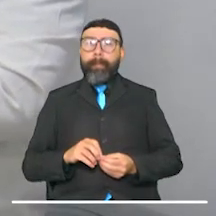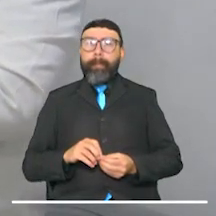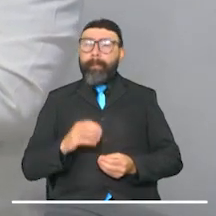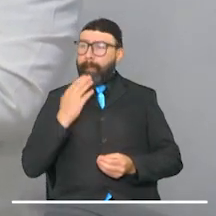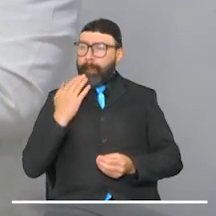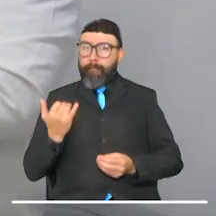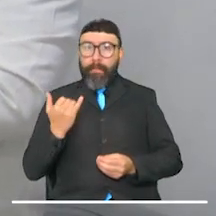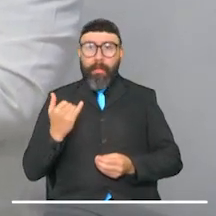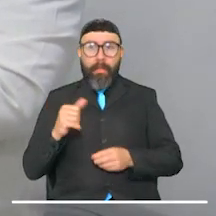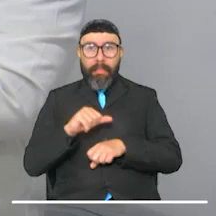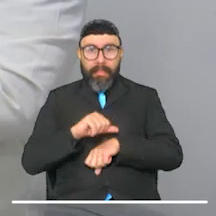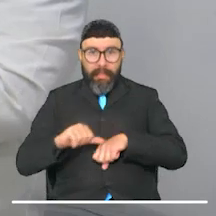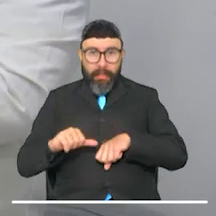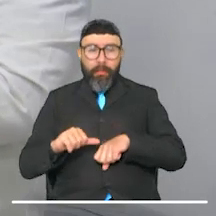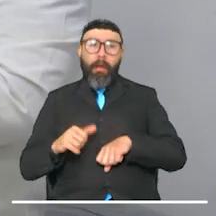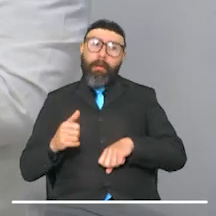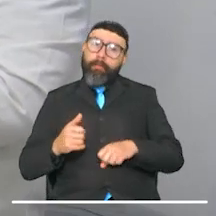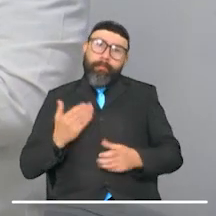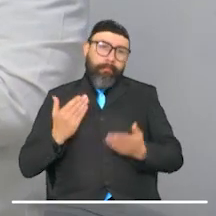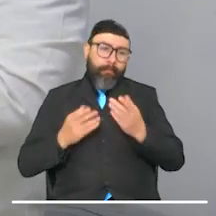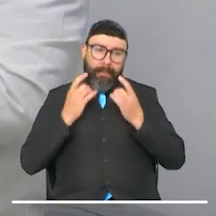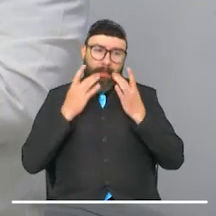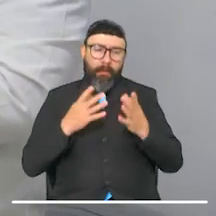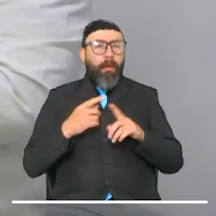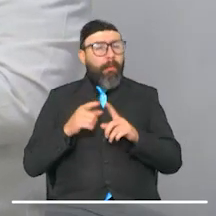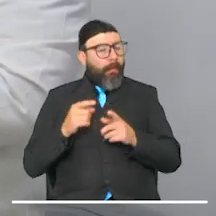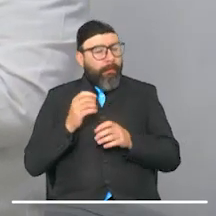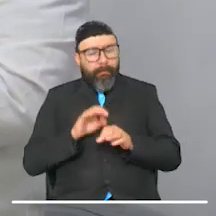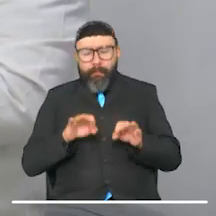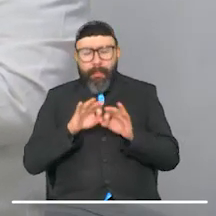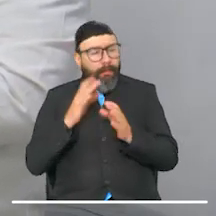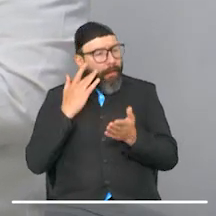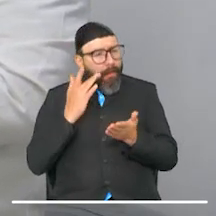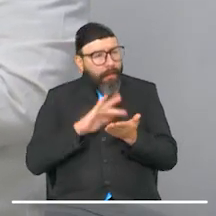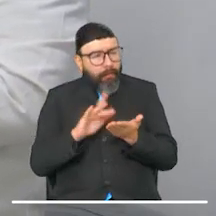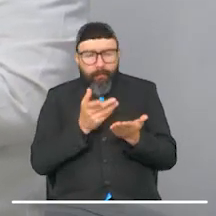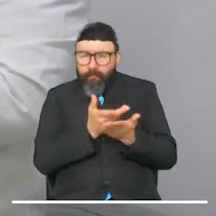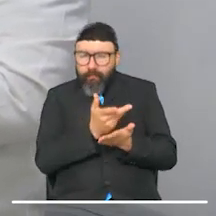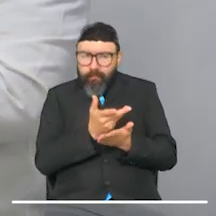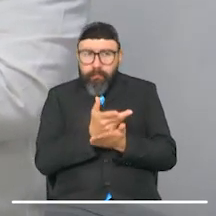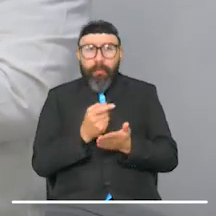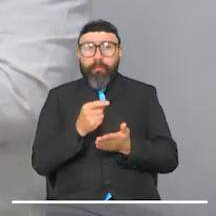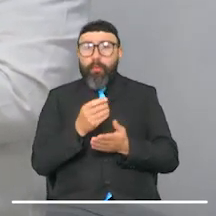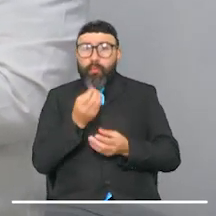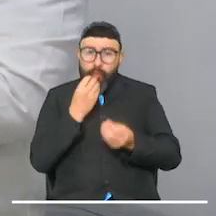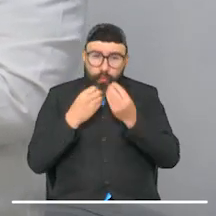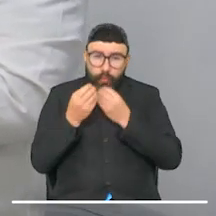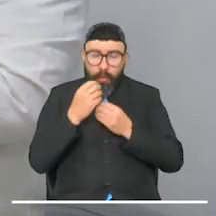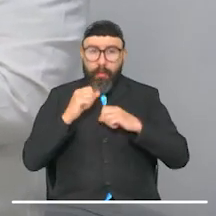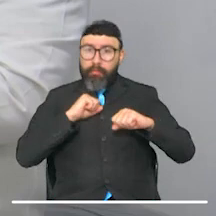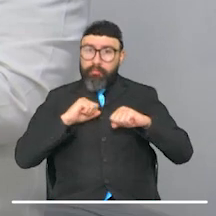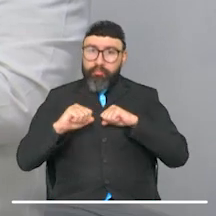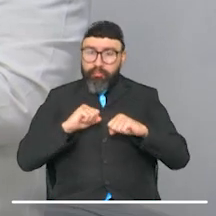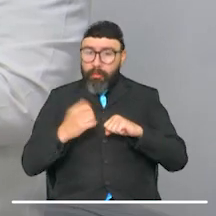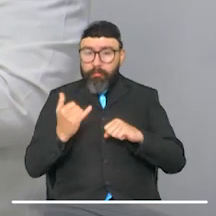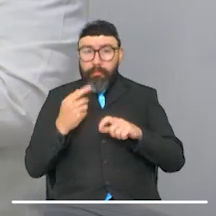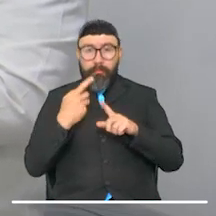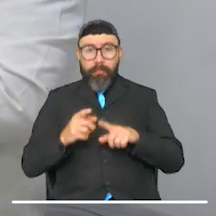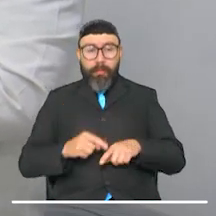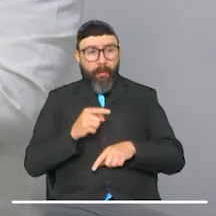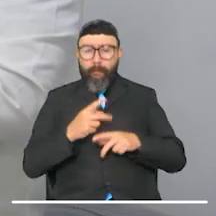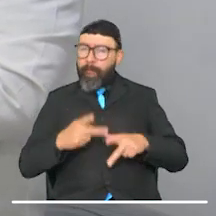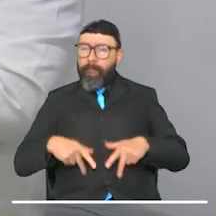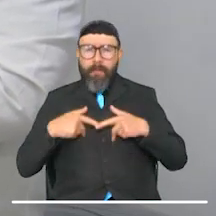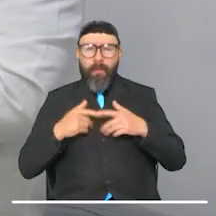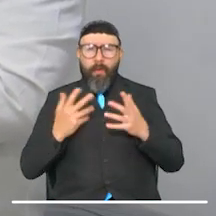quirúrgico pero hay que hacer hincapié en la profilaxis dieta ejercicio modificar estilos y modo de vida